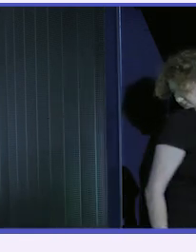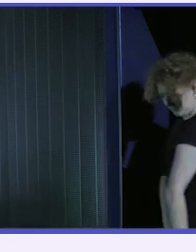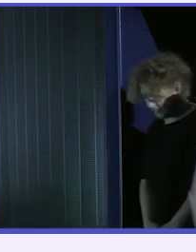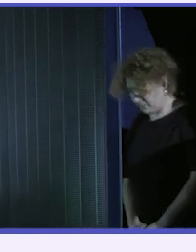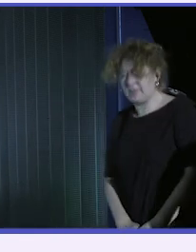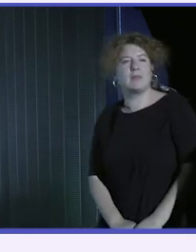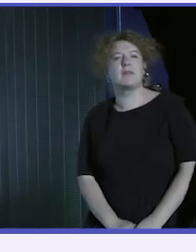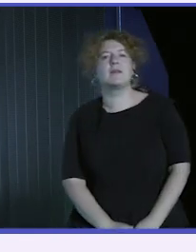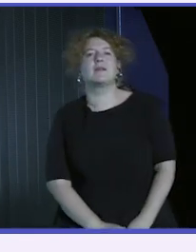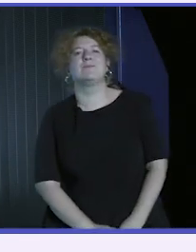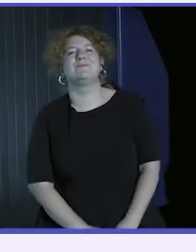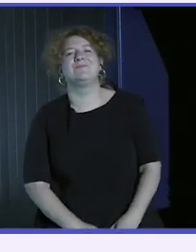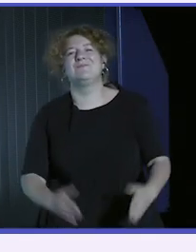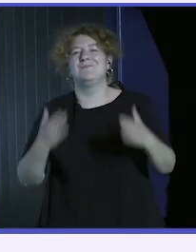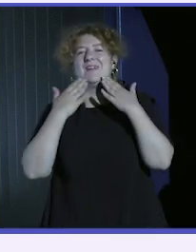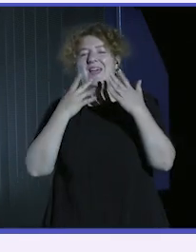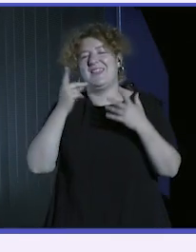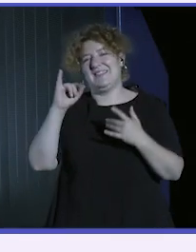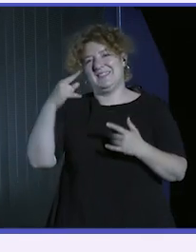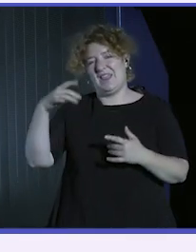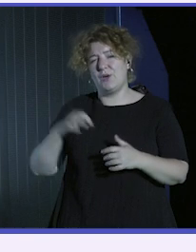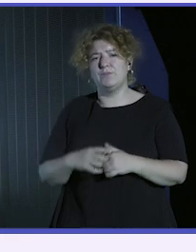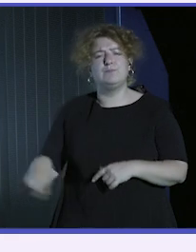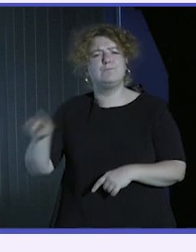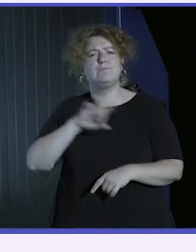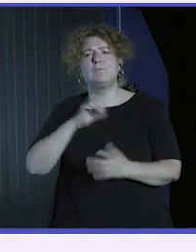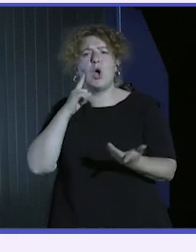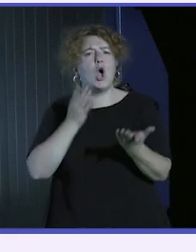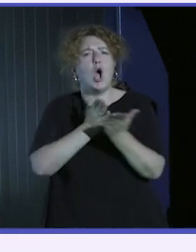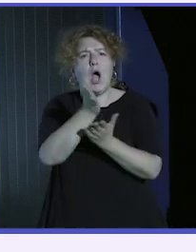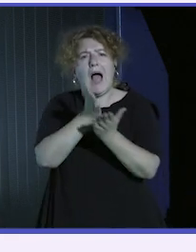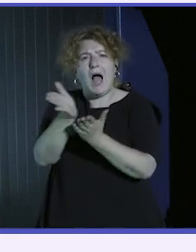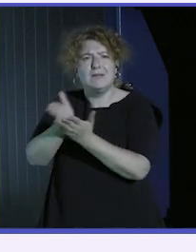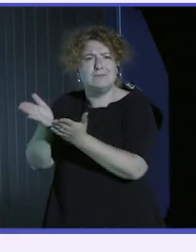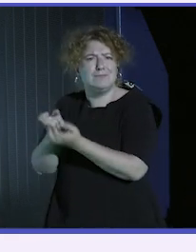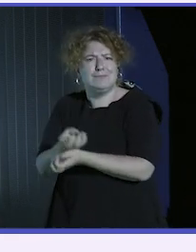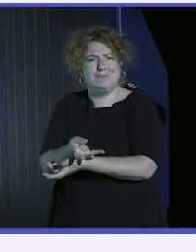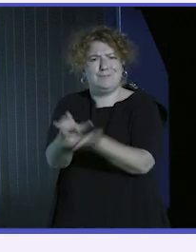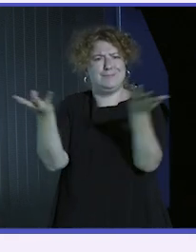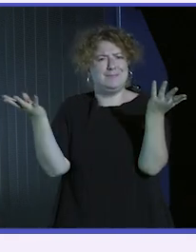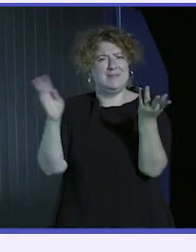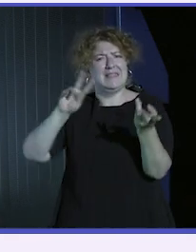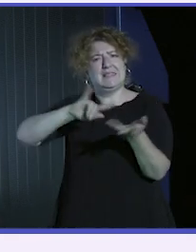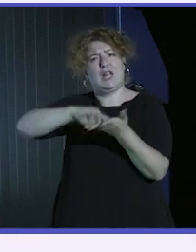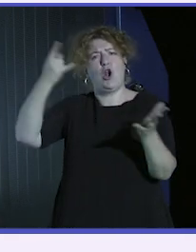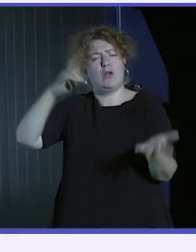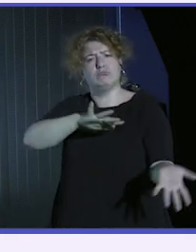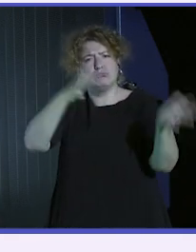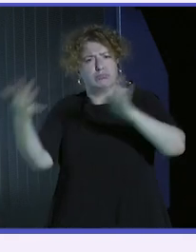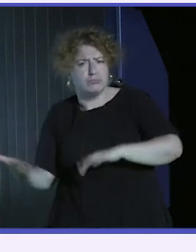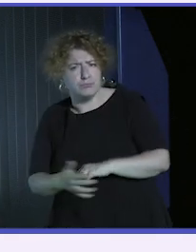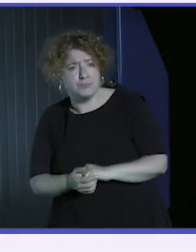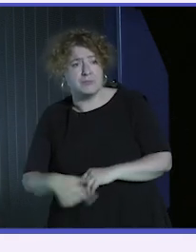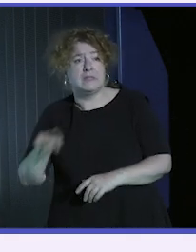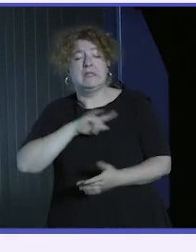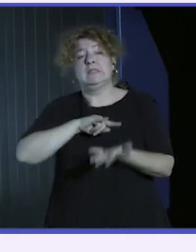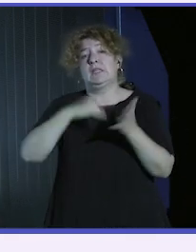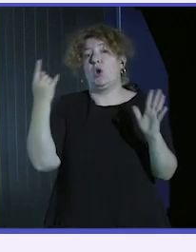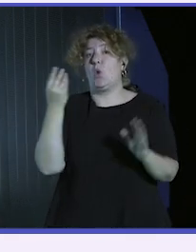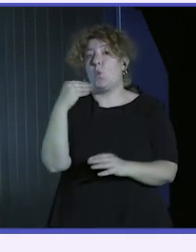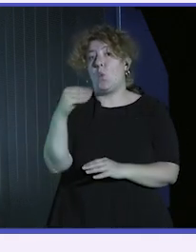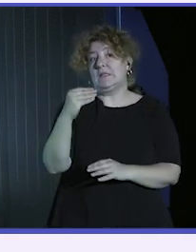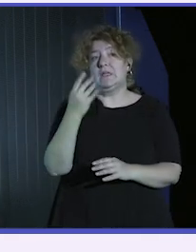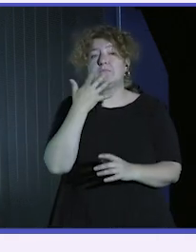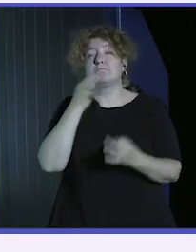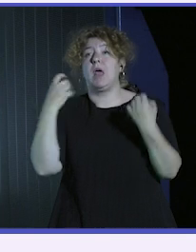visto con todos estos ejemplos la diversidad de opciones, de alternativas que hay en la aplicación de tecnologías cuánticas en diferentes